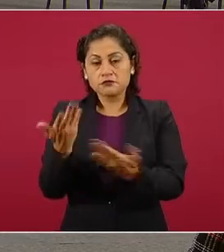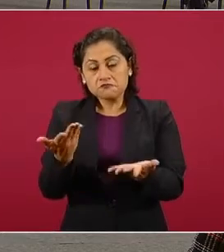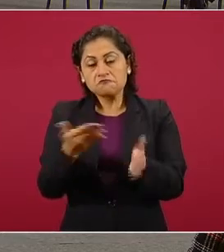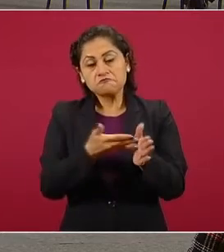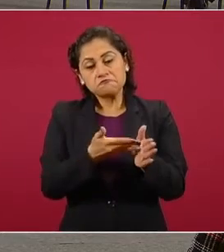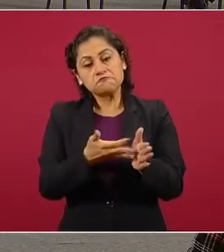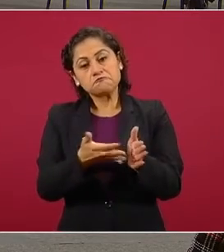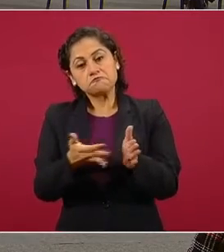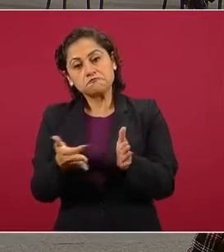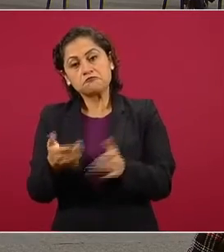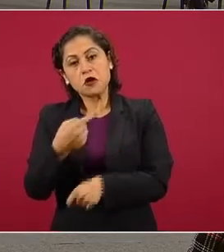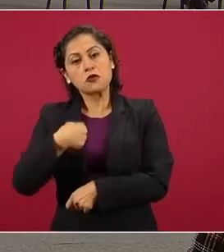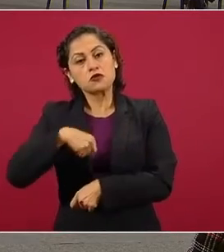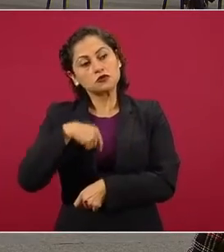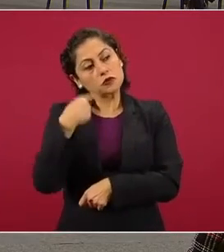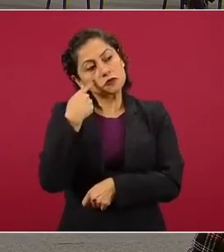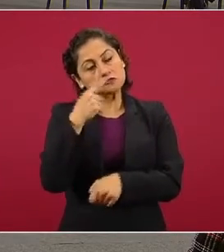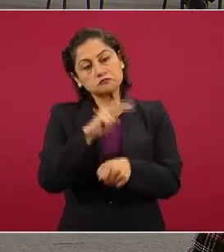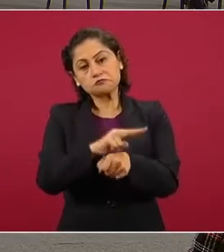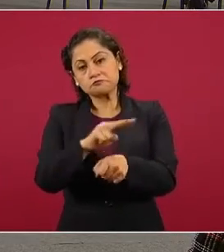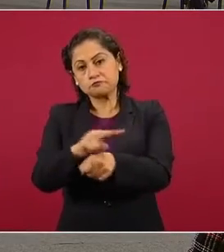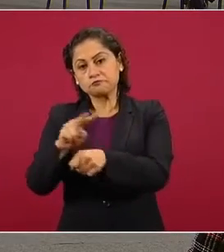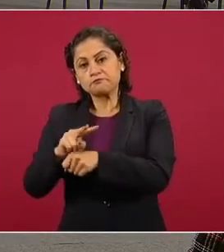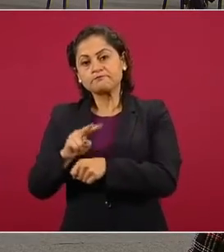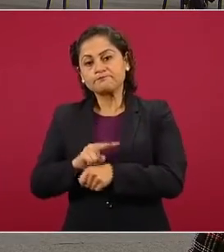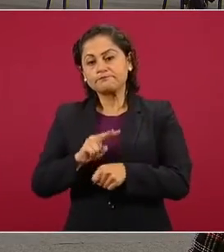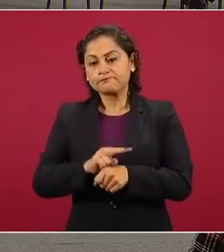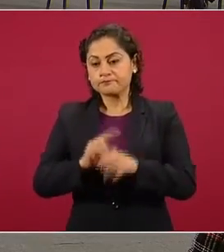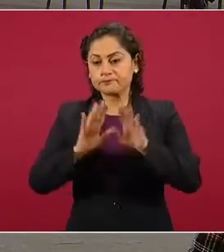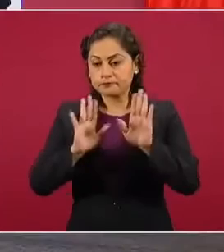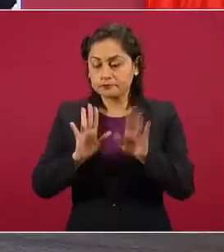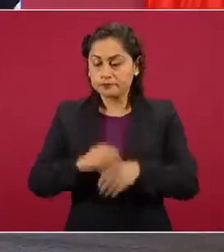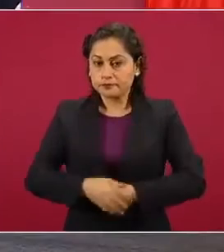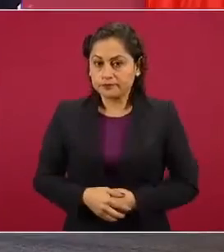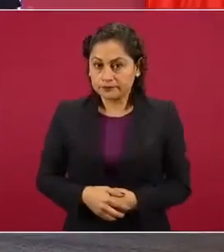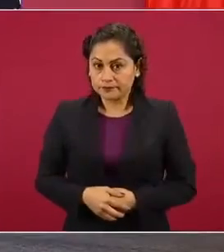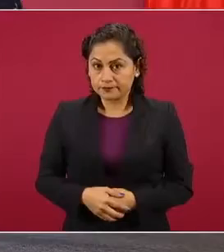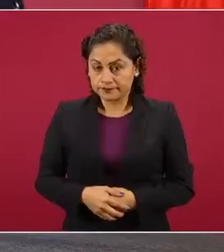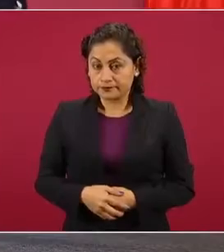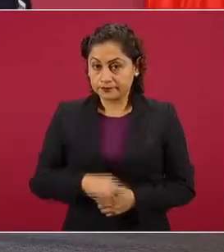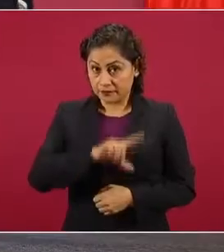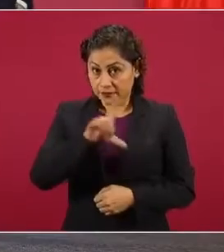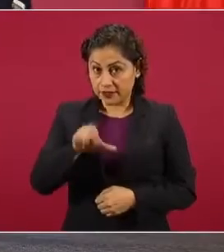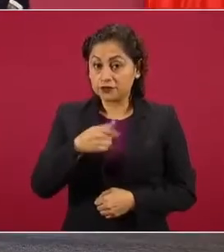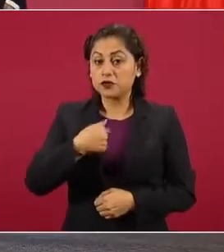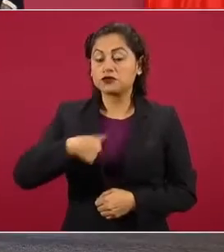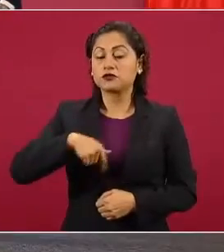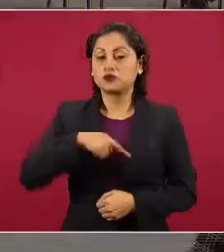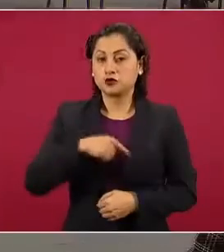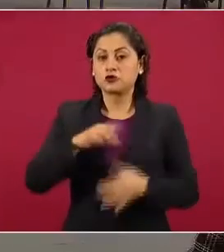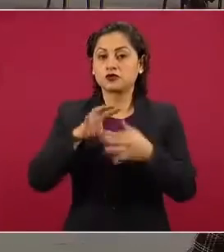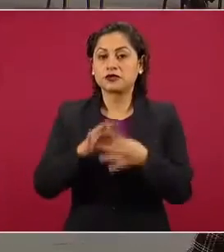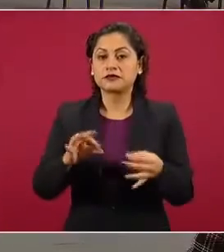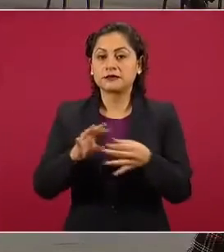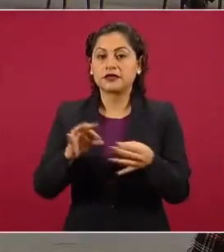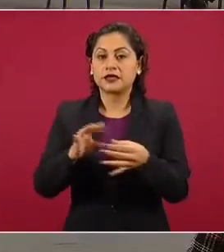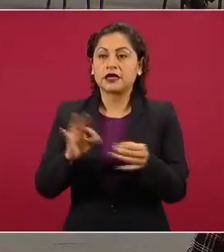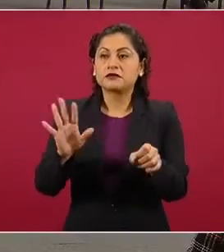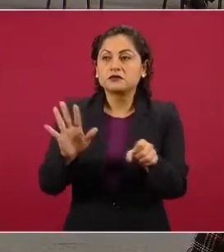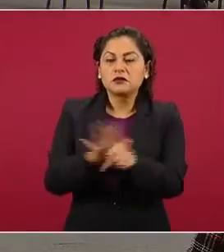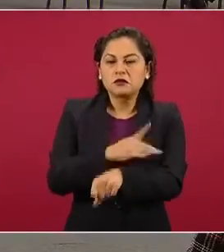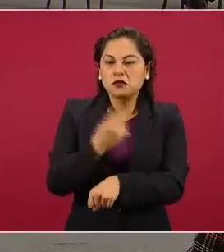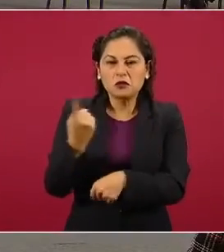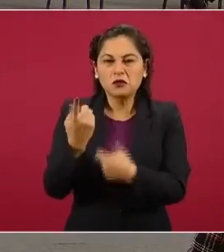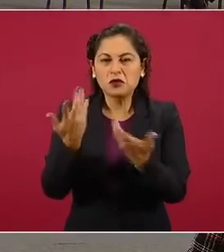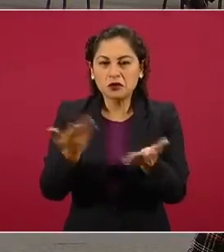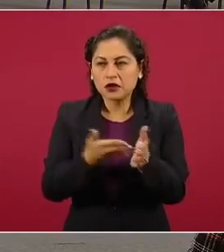momento les vamos a presentar los resultados que motivan que hagamos la extensión de vigencia. Entonces, es